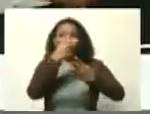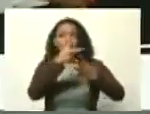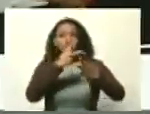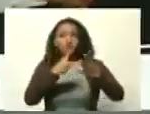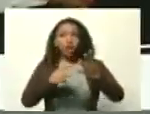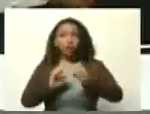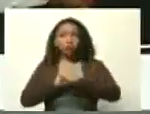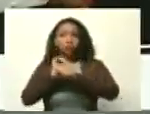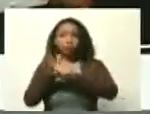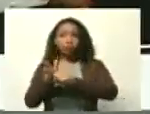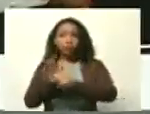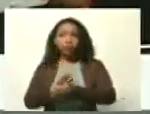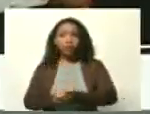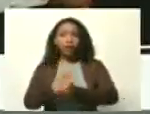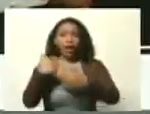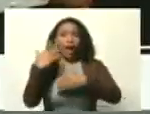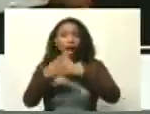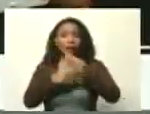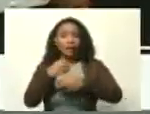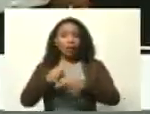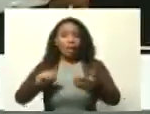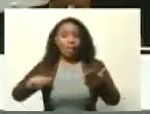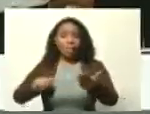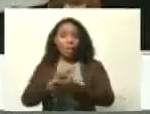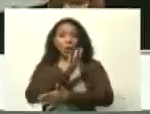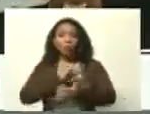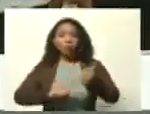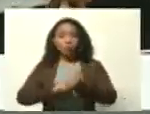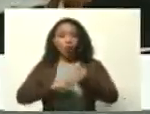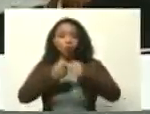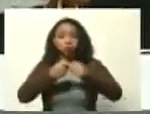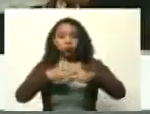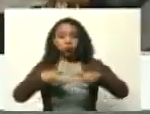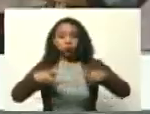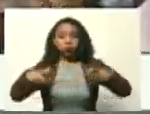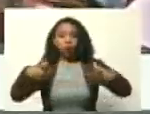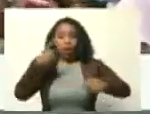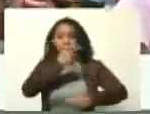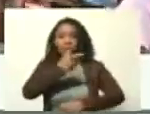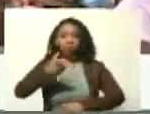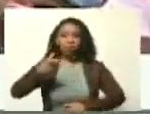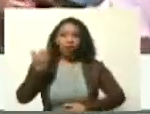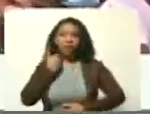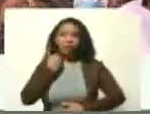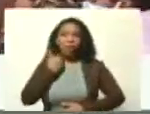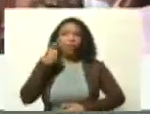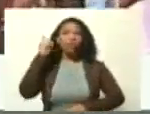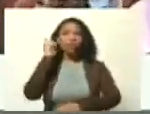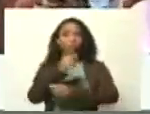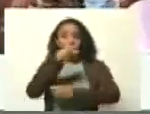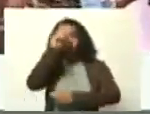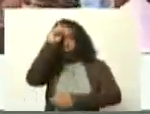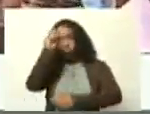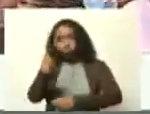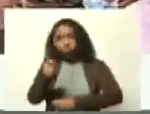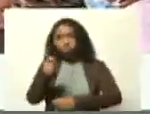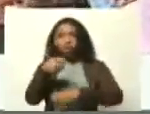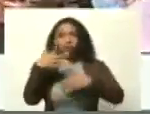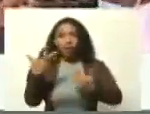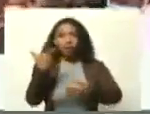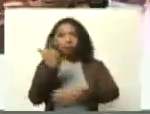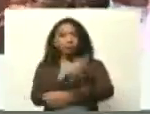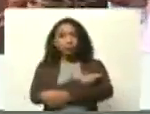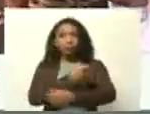del COVID-19 que está dando un impulso al crecimiento de los casos. Sin embargo, debemos reconocer que la